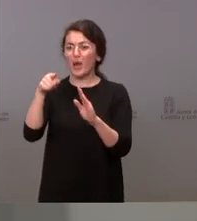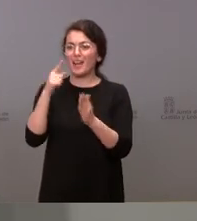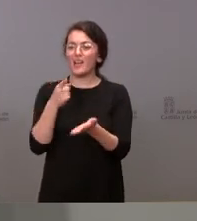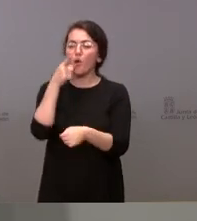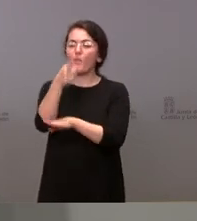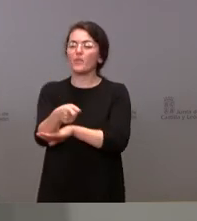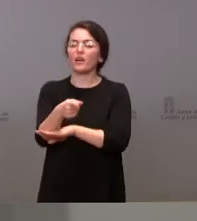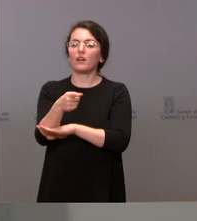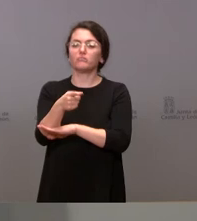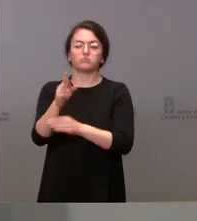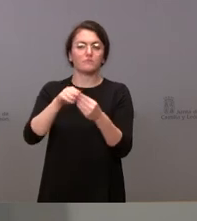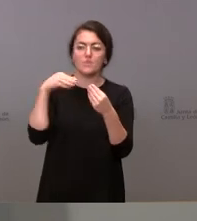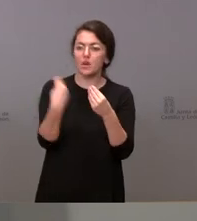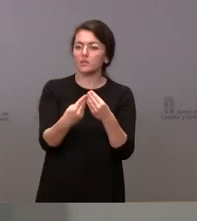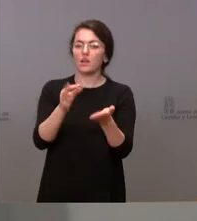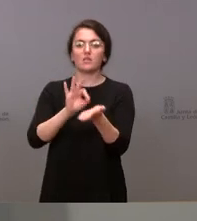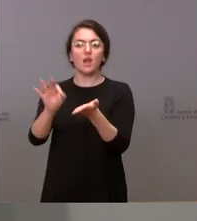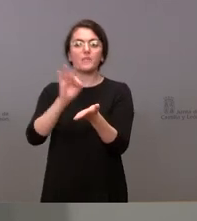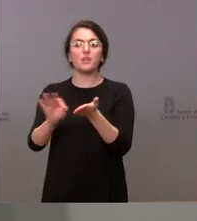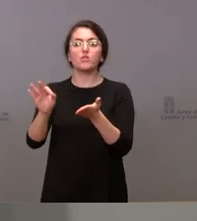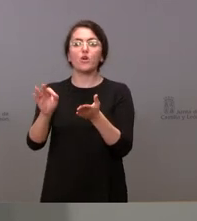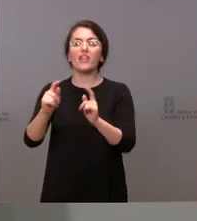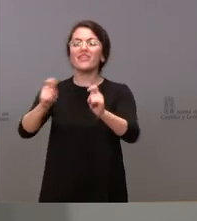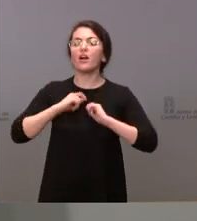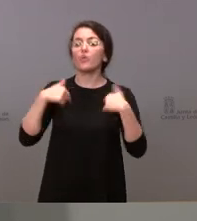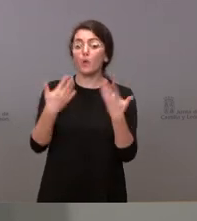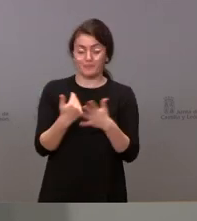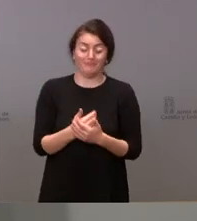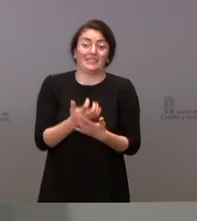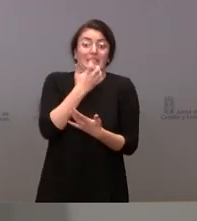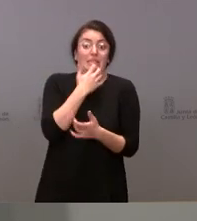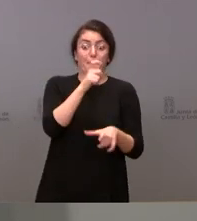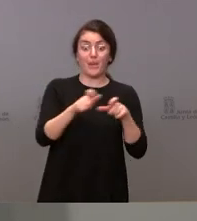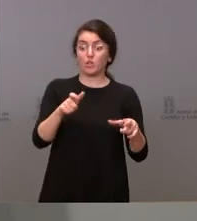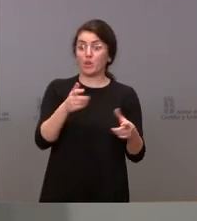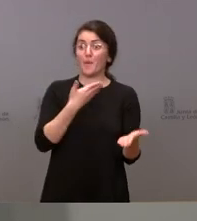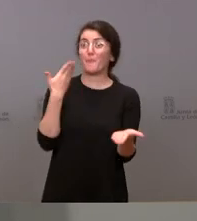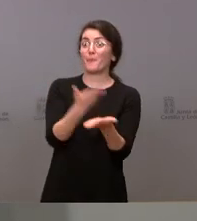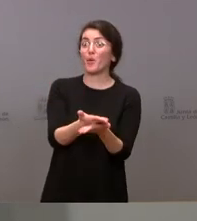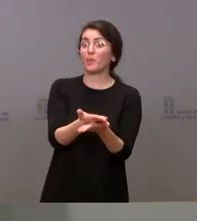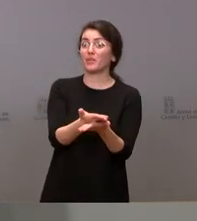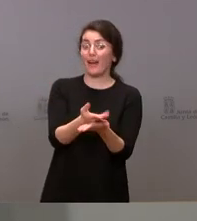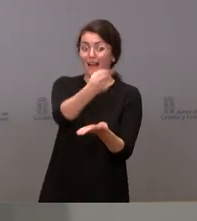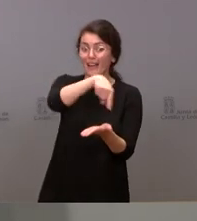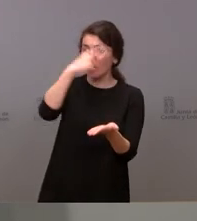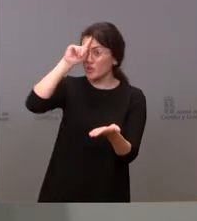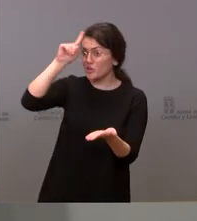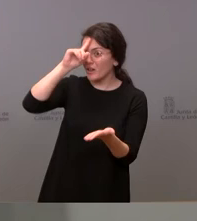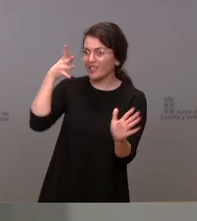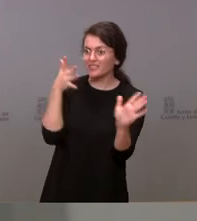muchos servicios. Claro, si las personas que presentan esta propuesta no saben esto, es que son unos